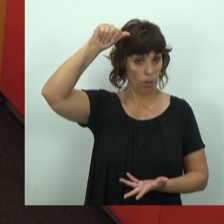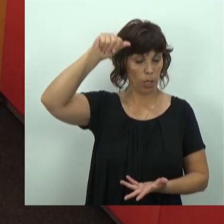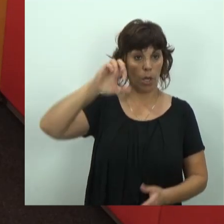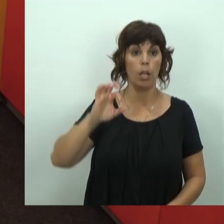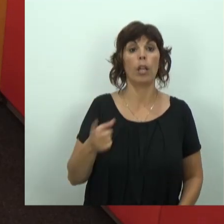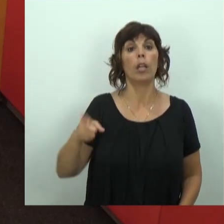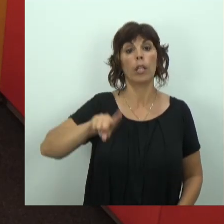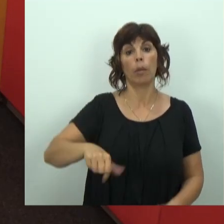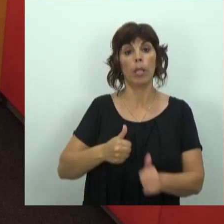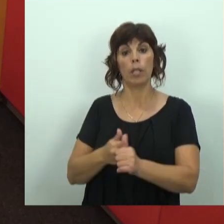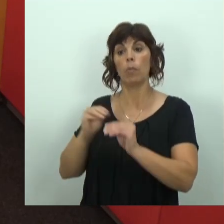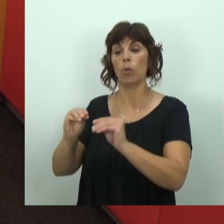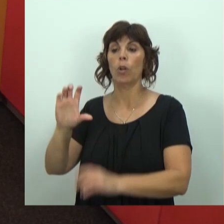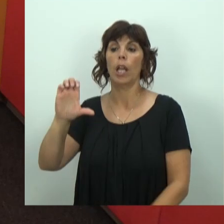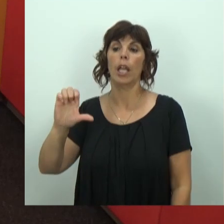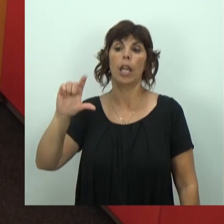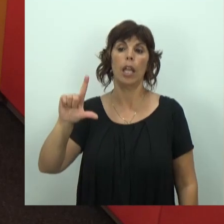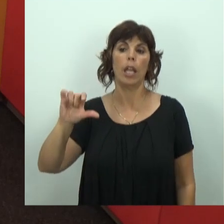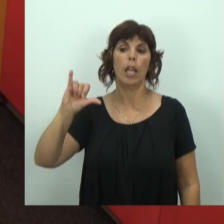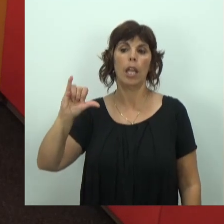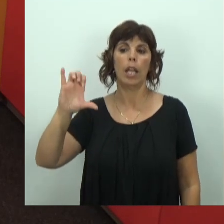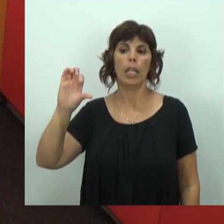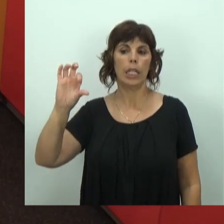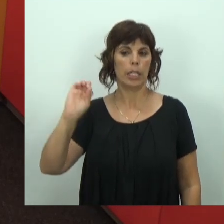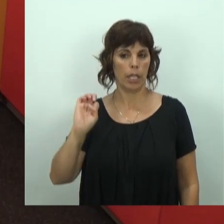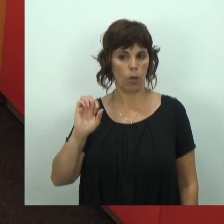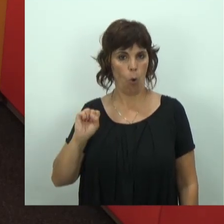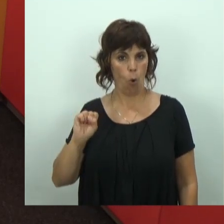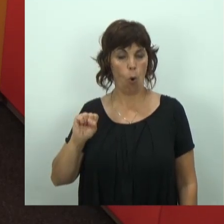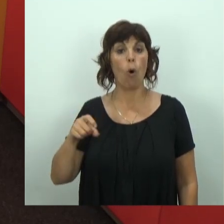así dice el Señor en cuya presencia estoy.